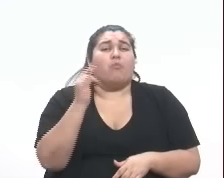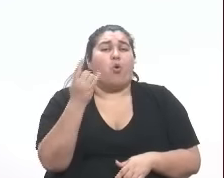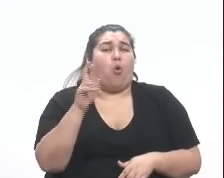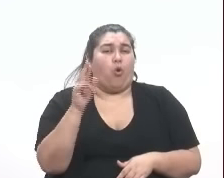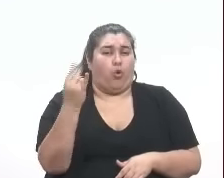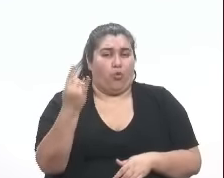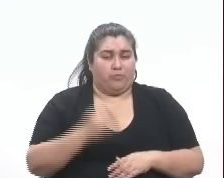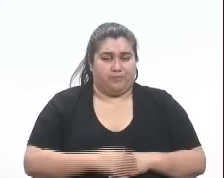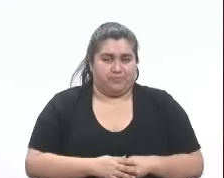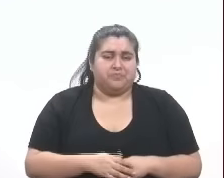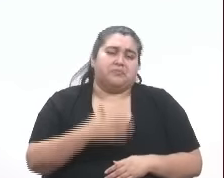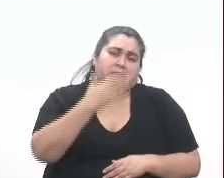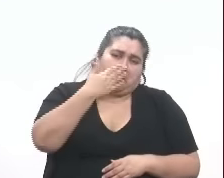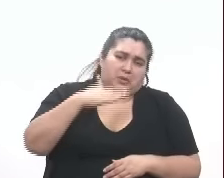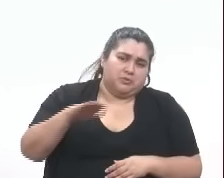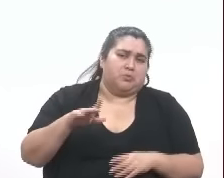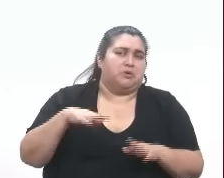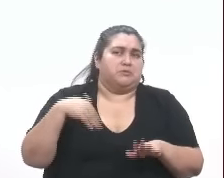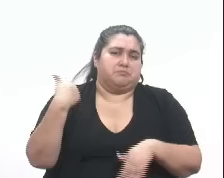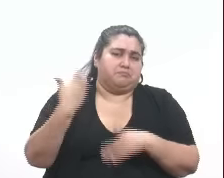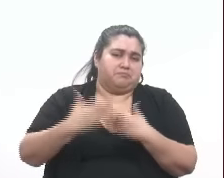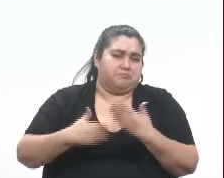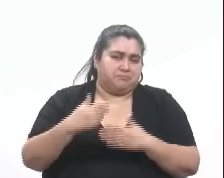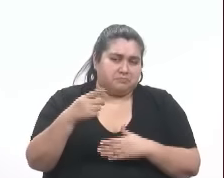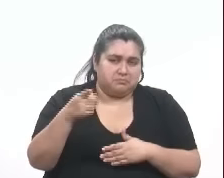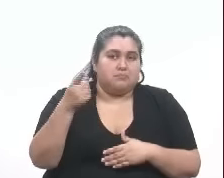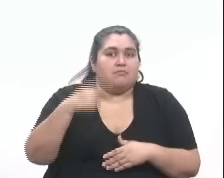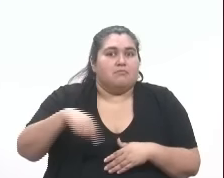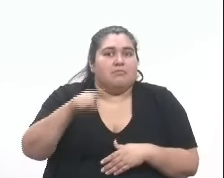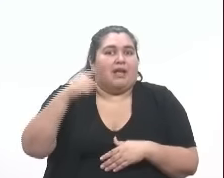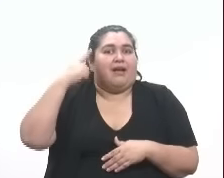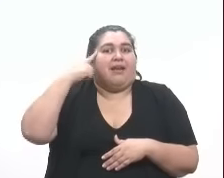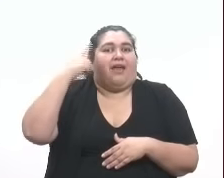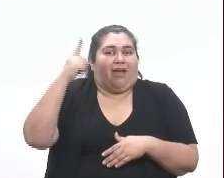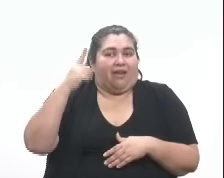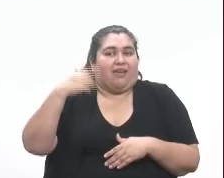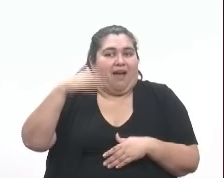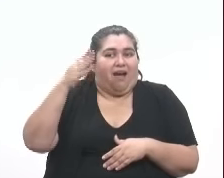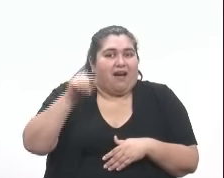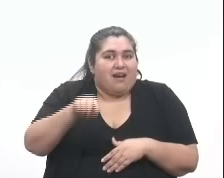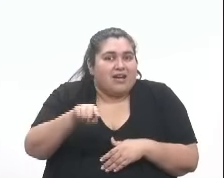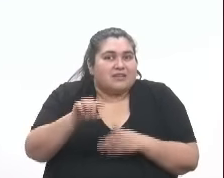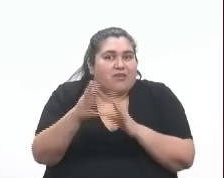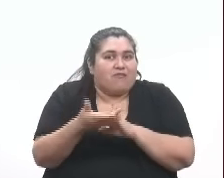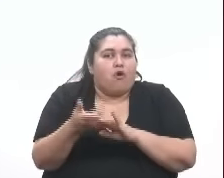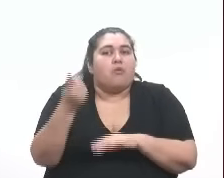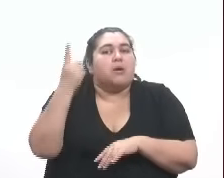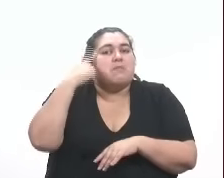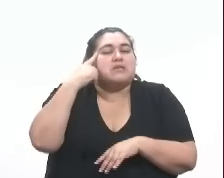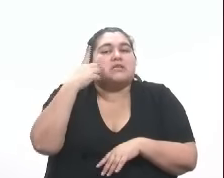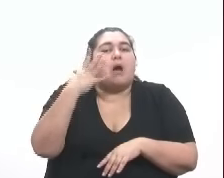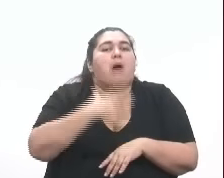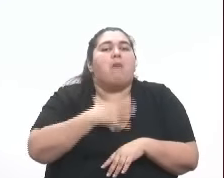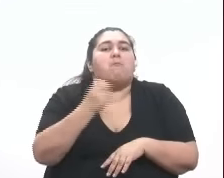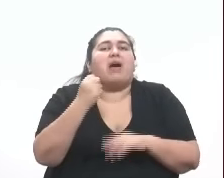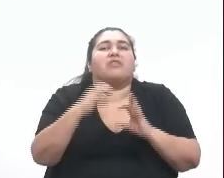Y Valle, obviamente, que creía en esa convicción de una patria libre, justa y